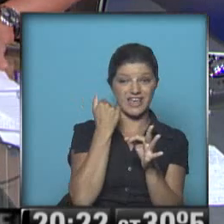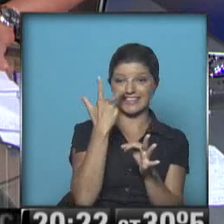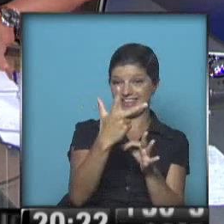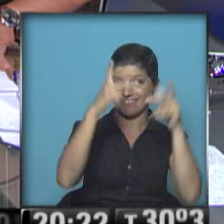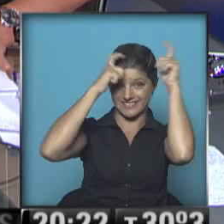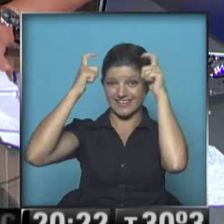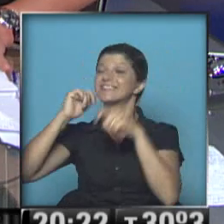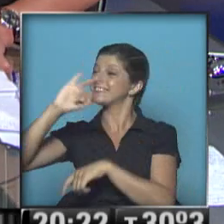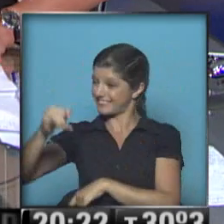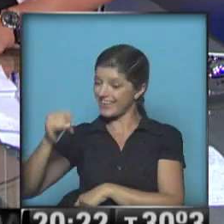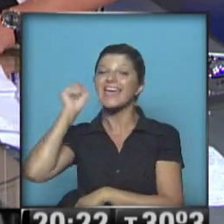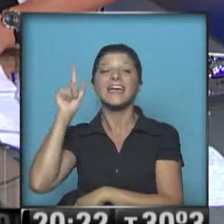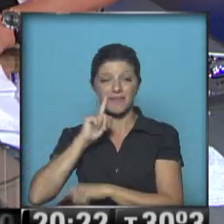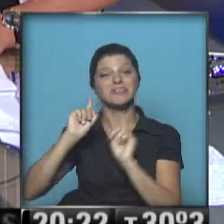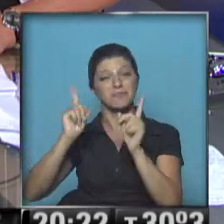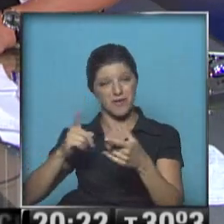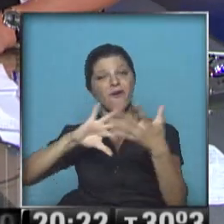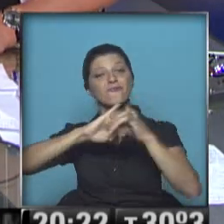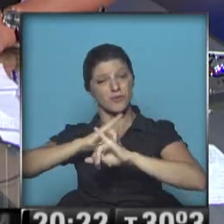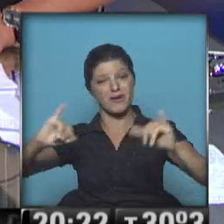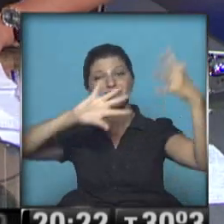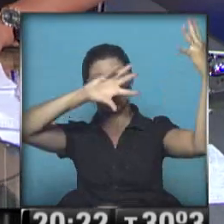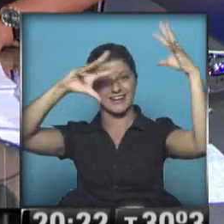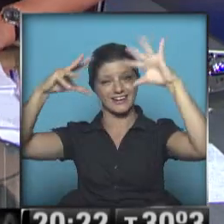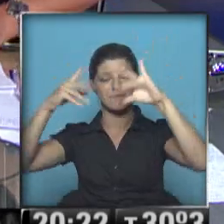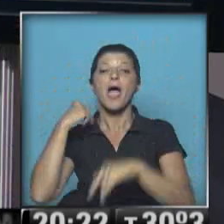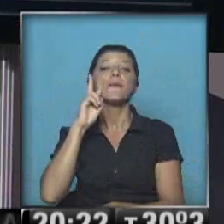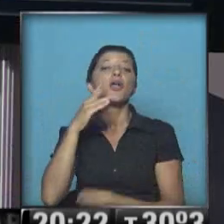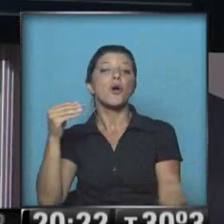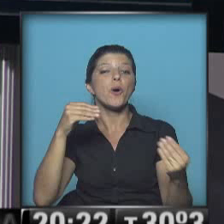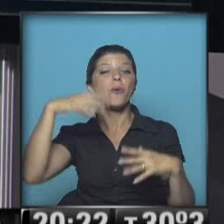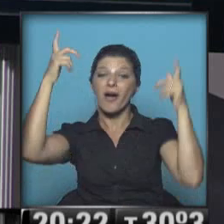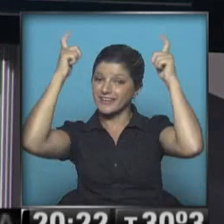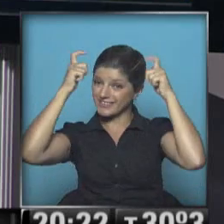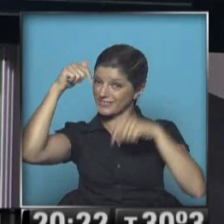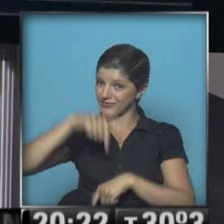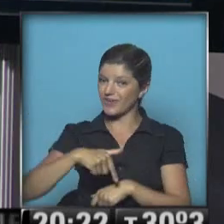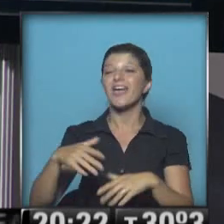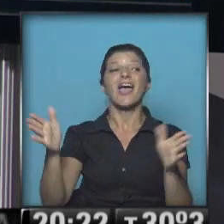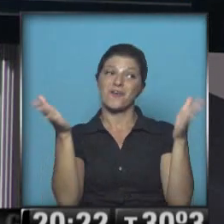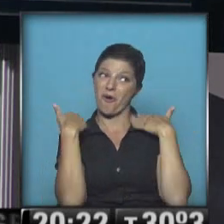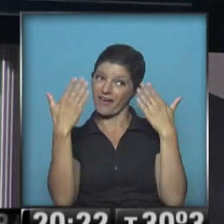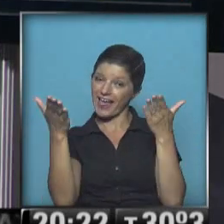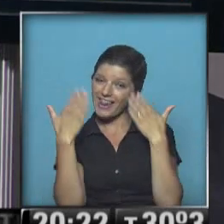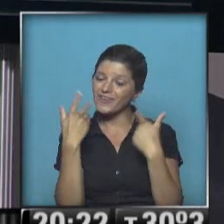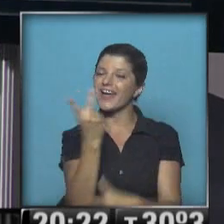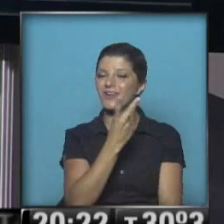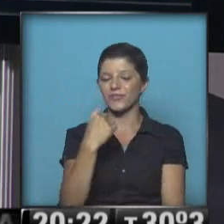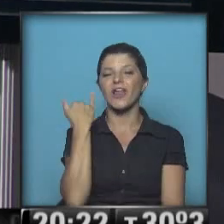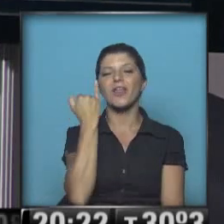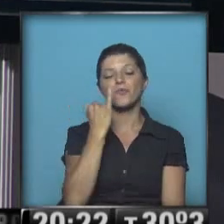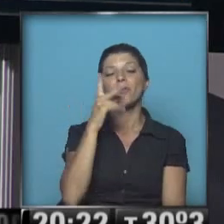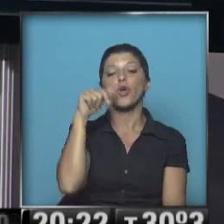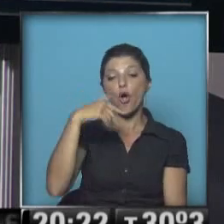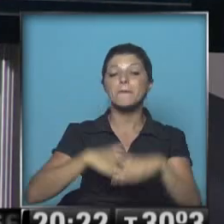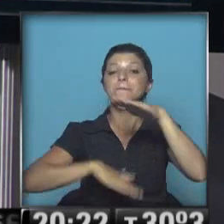también gabril andrietti con toda la información del tiempo a ver cómo la van a pasar los reyes esta noche con mucho calor cecilla Pablo 33 gr